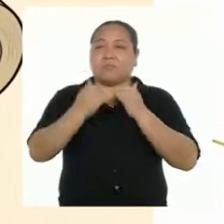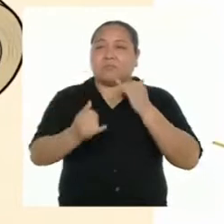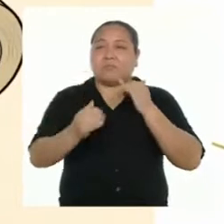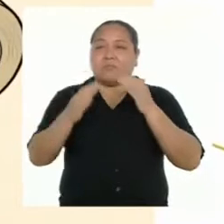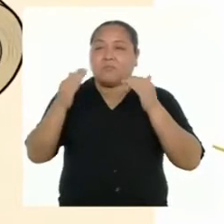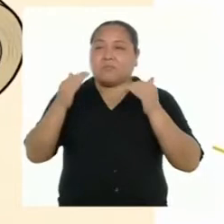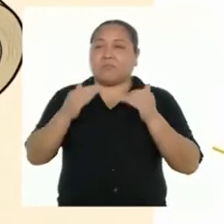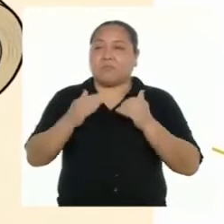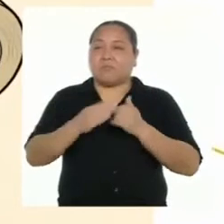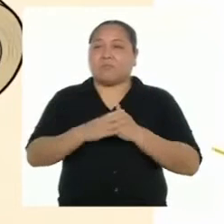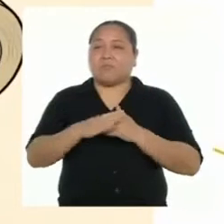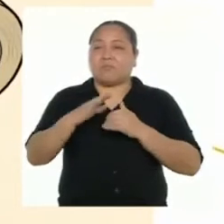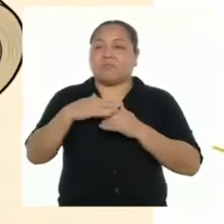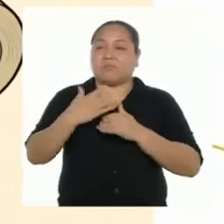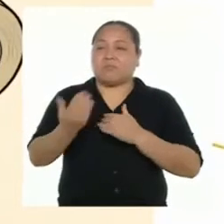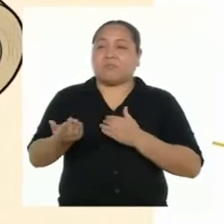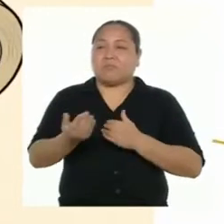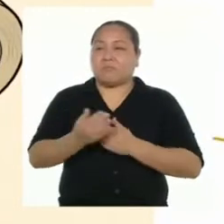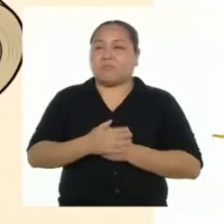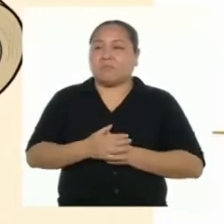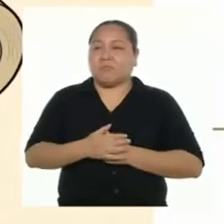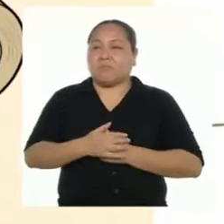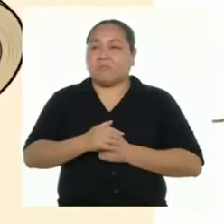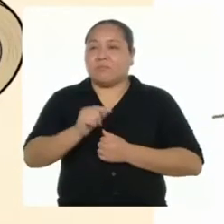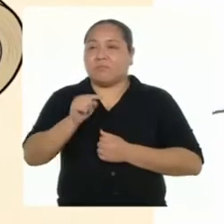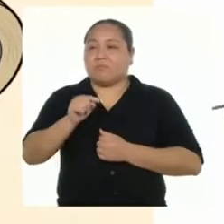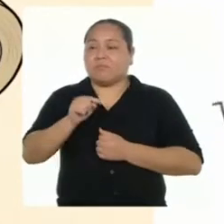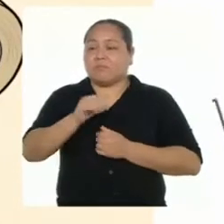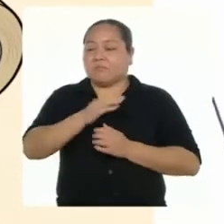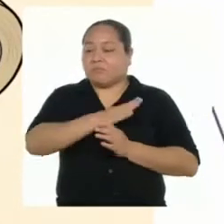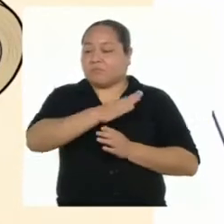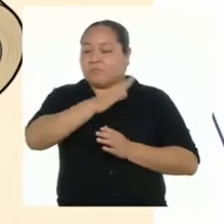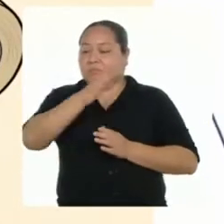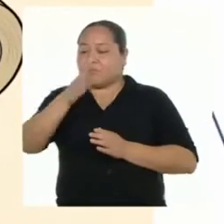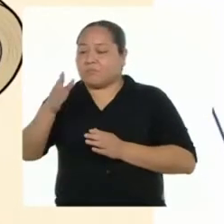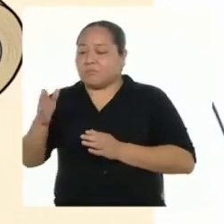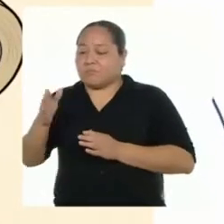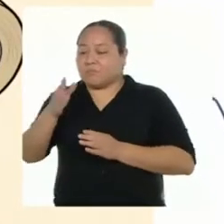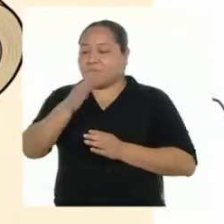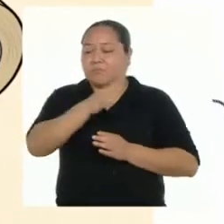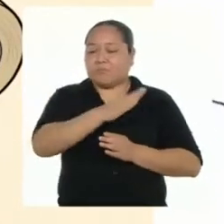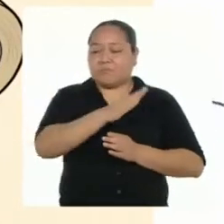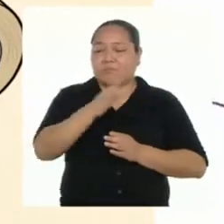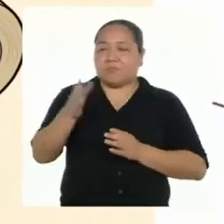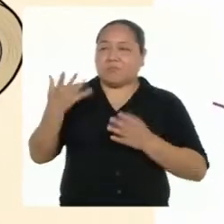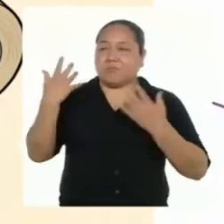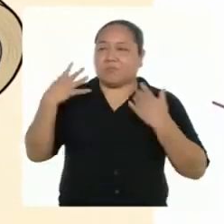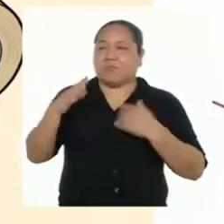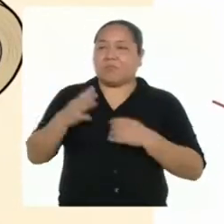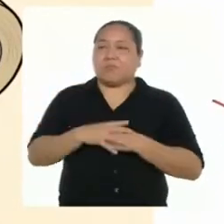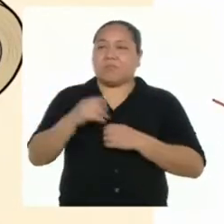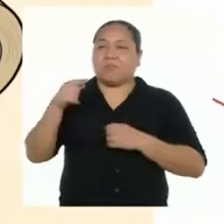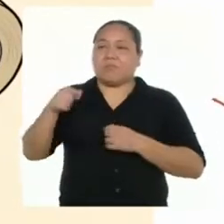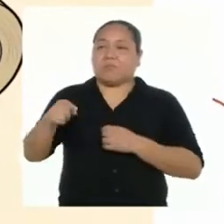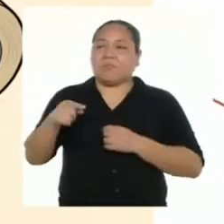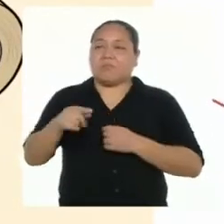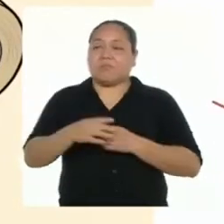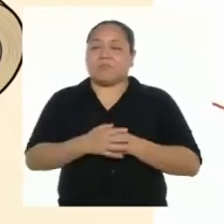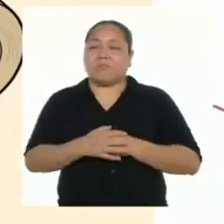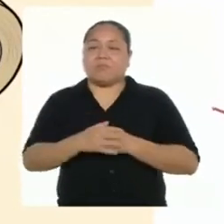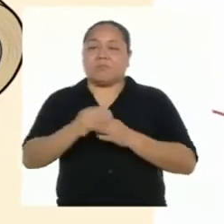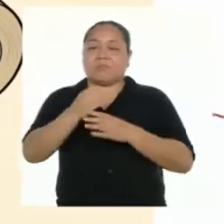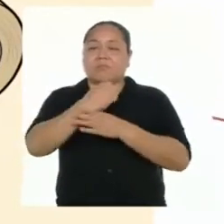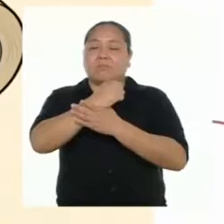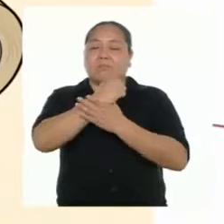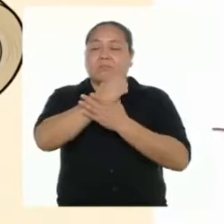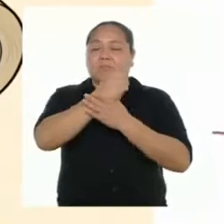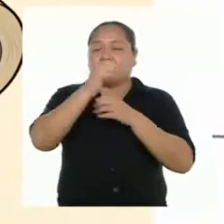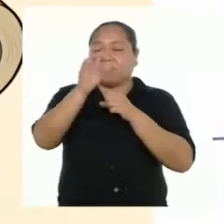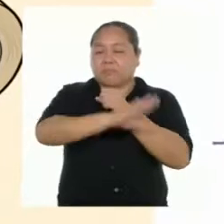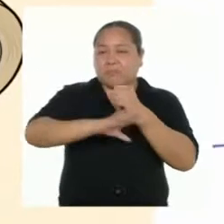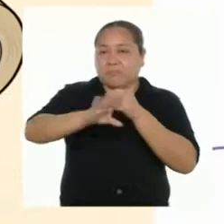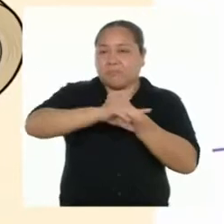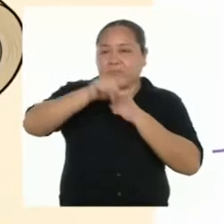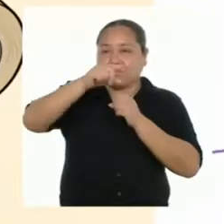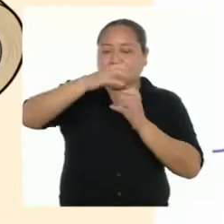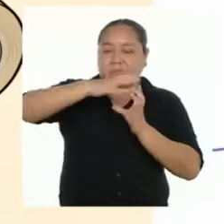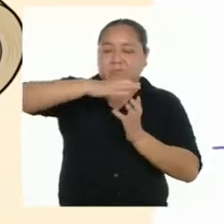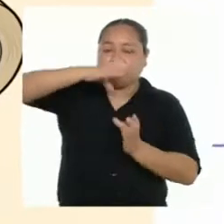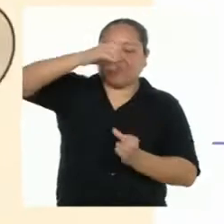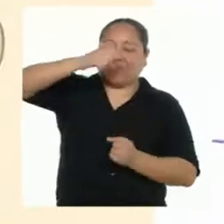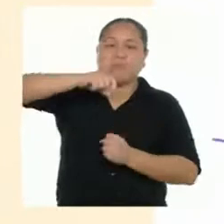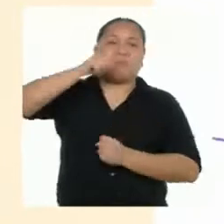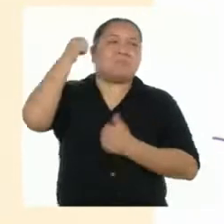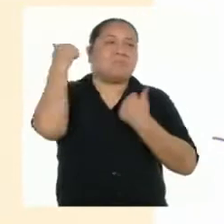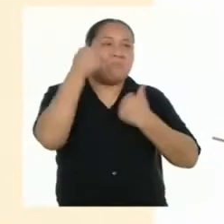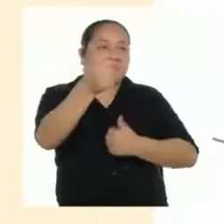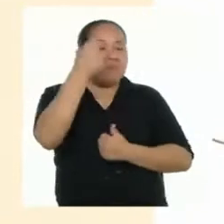simplemente desenrollamos la venda hasta la línea que acabamos de marcar. Y eso sería la circunferencia de la base de este cilindro.